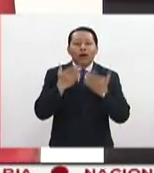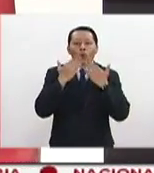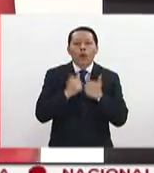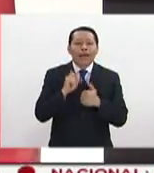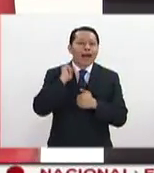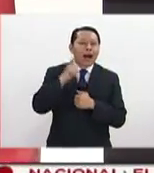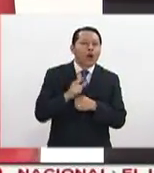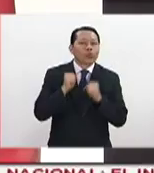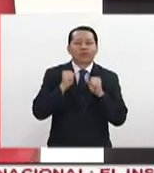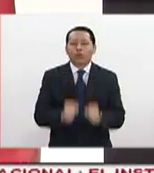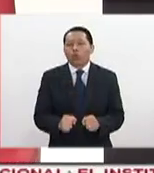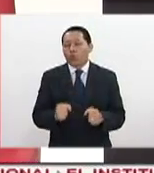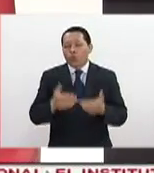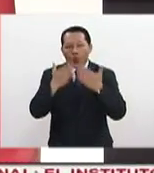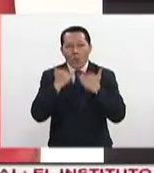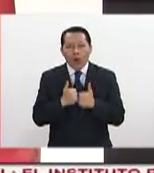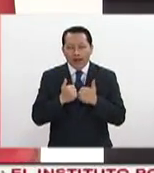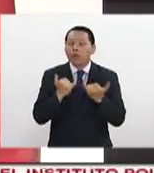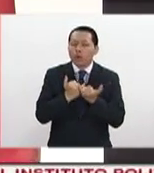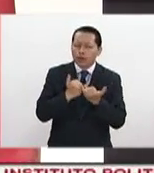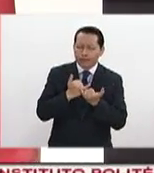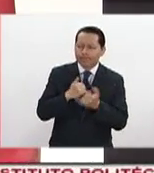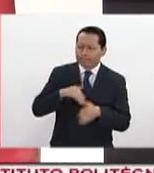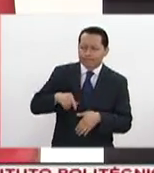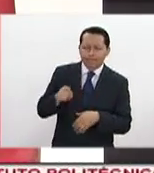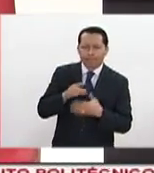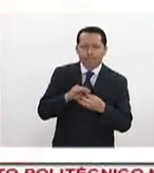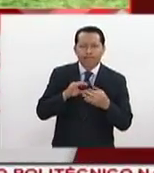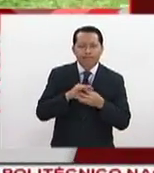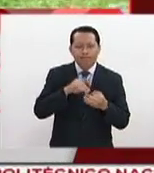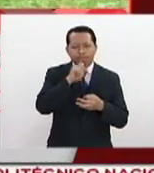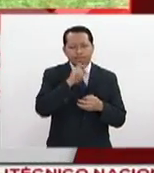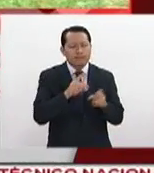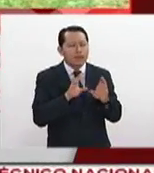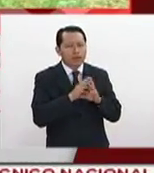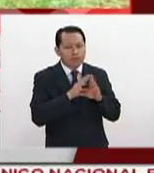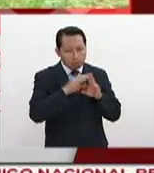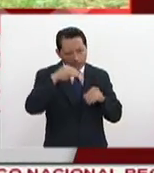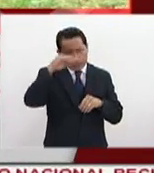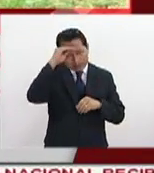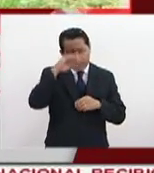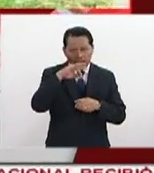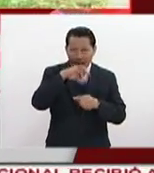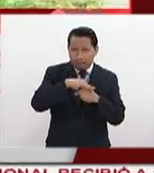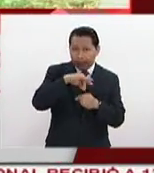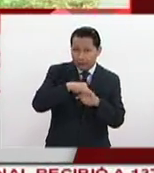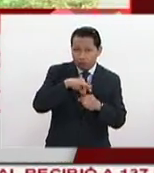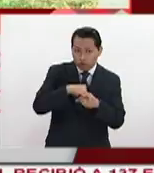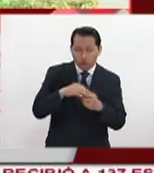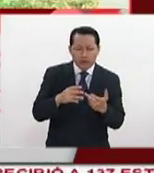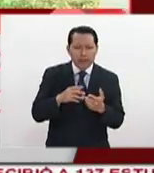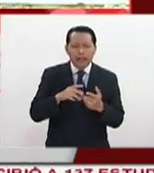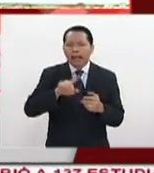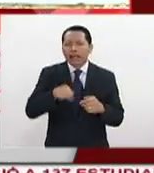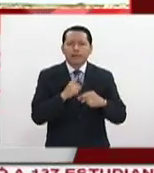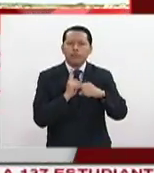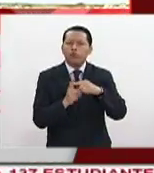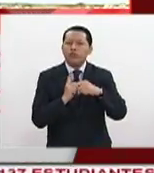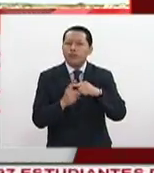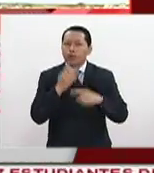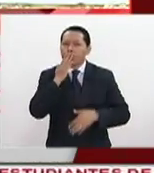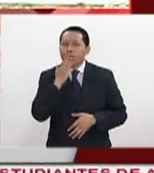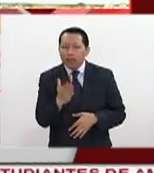de garantía. Y sí, como mencionas, se podría llegar a pensar que unas elecciones sería algo positivo